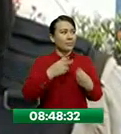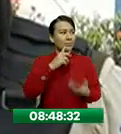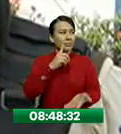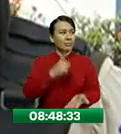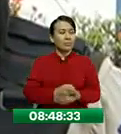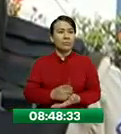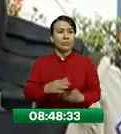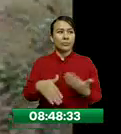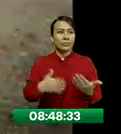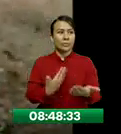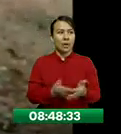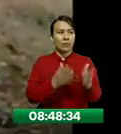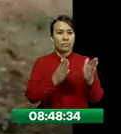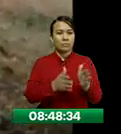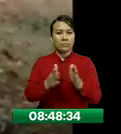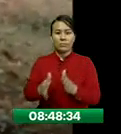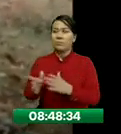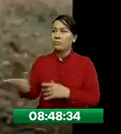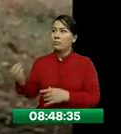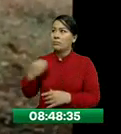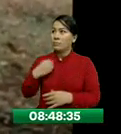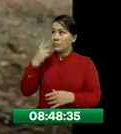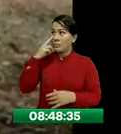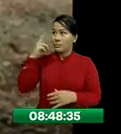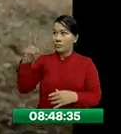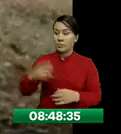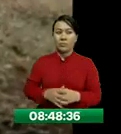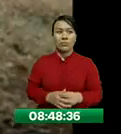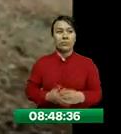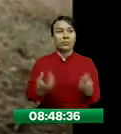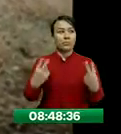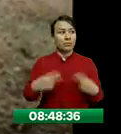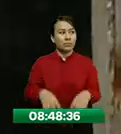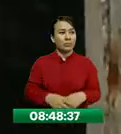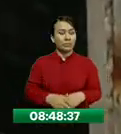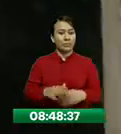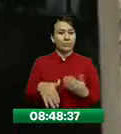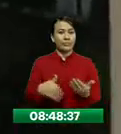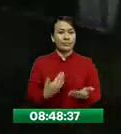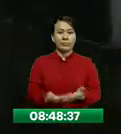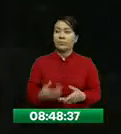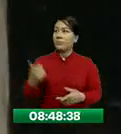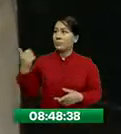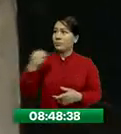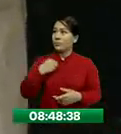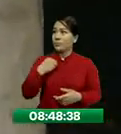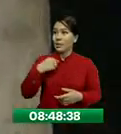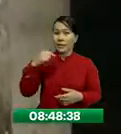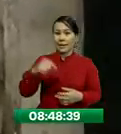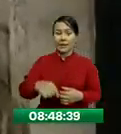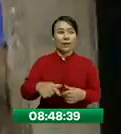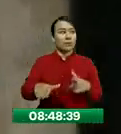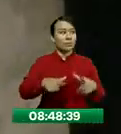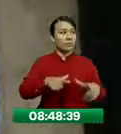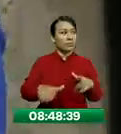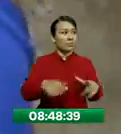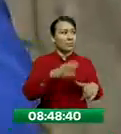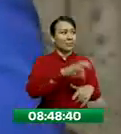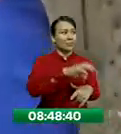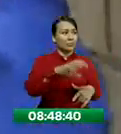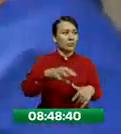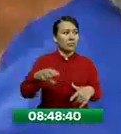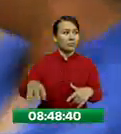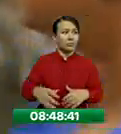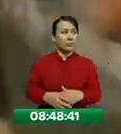se habría caído. Lo que le pedimos al municipio, que se haga cargo de esto o no sé, que los dueños